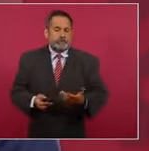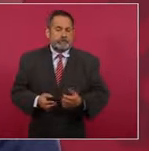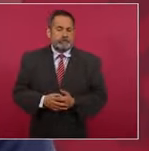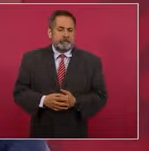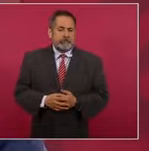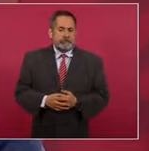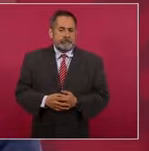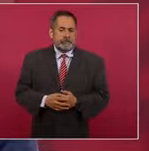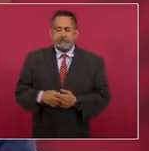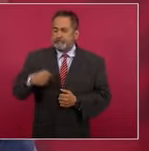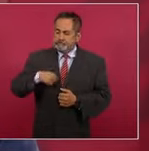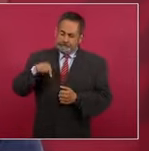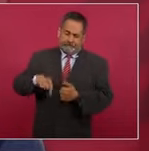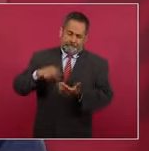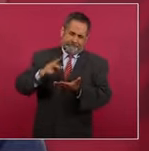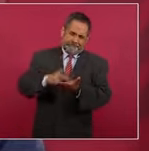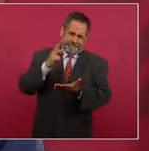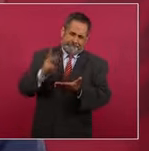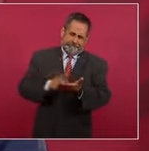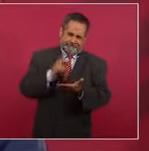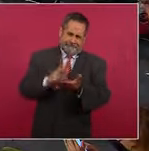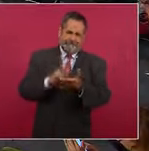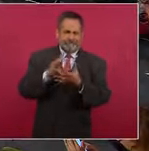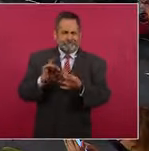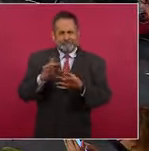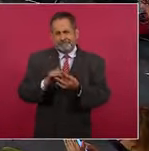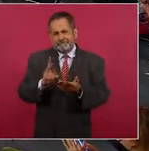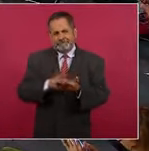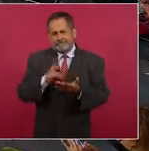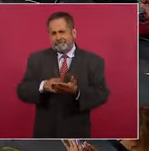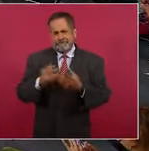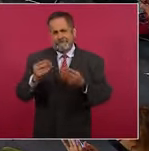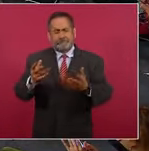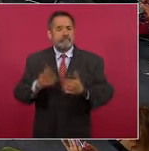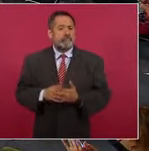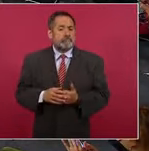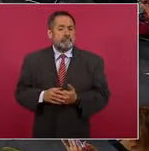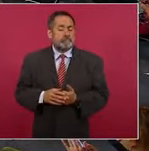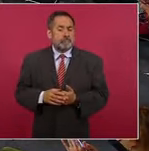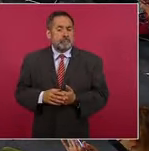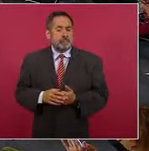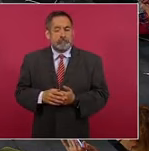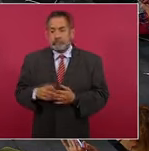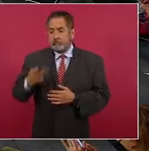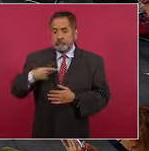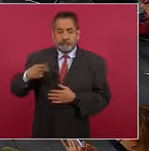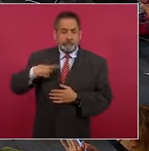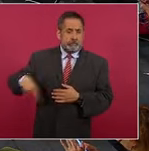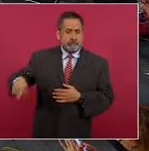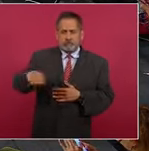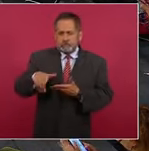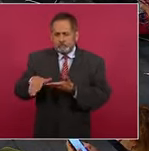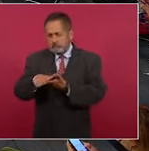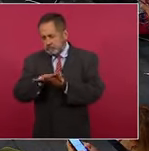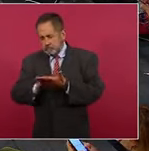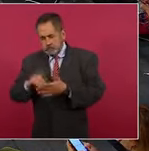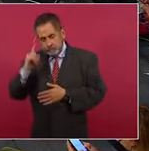Y hemos hablado aquí mucho sobre eso, de cómo gente que viene de abajo con esta idea